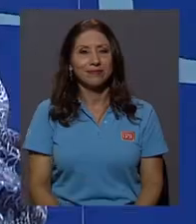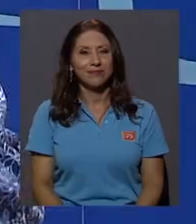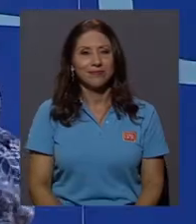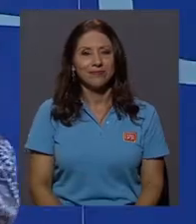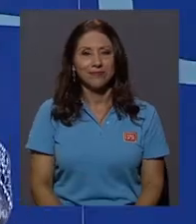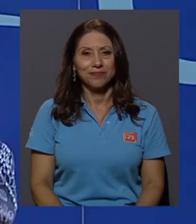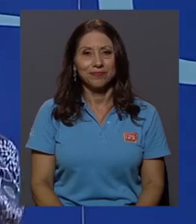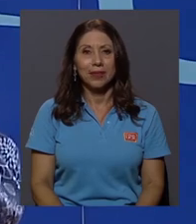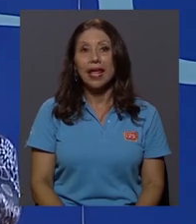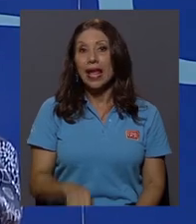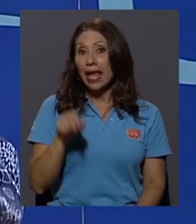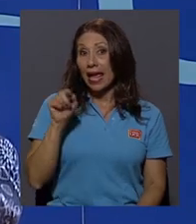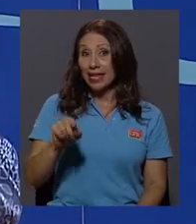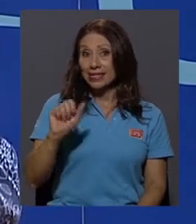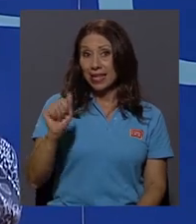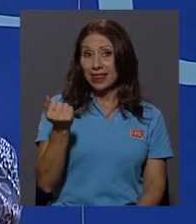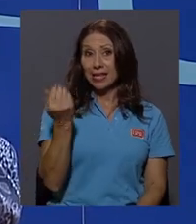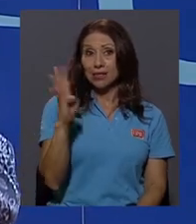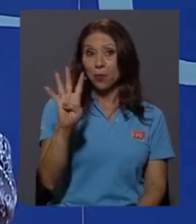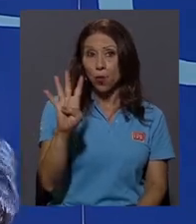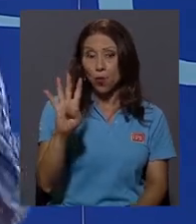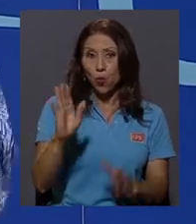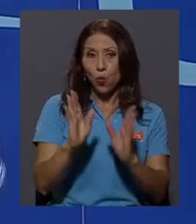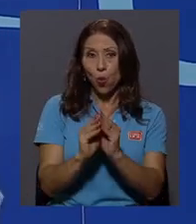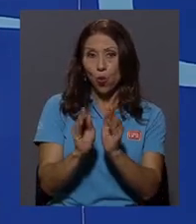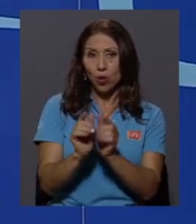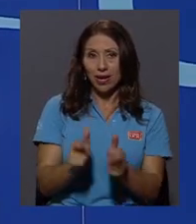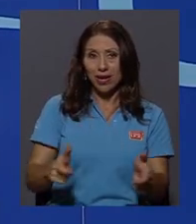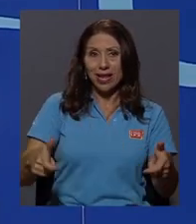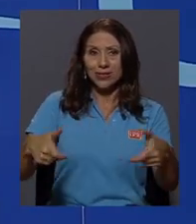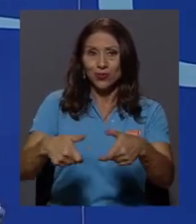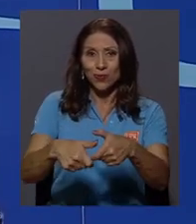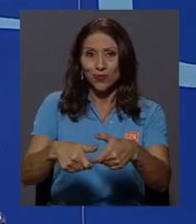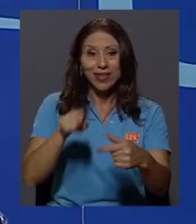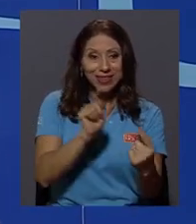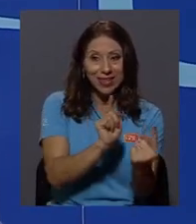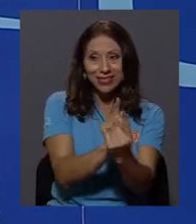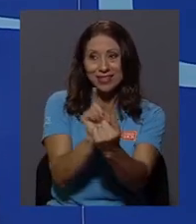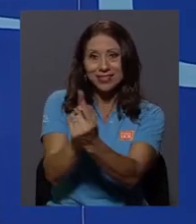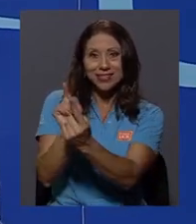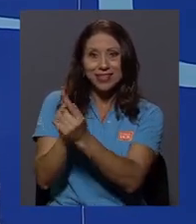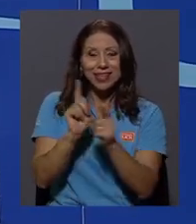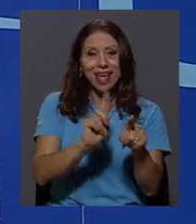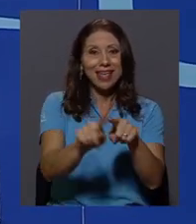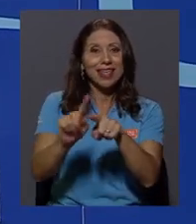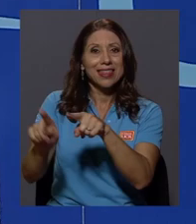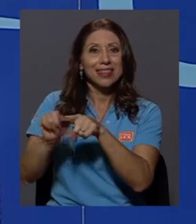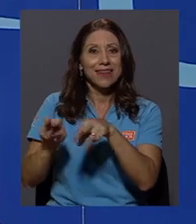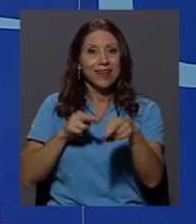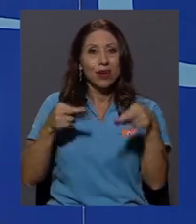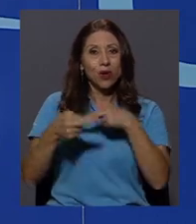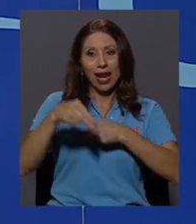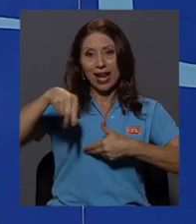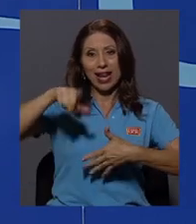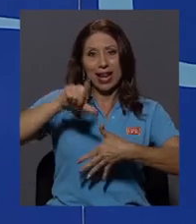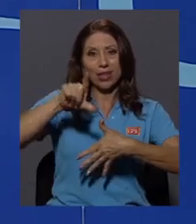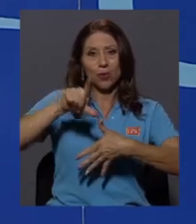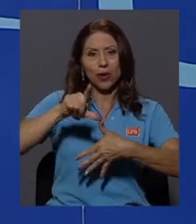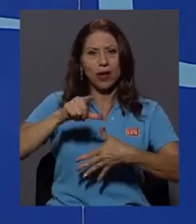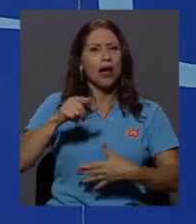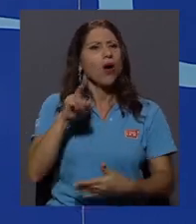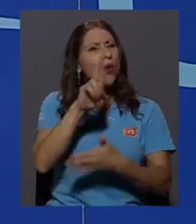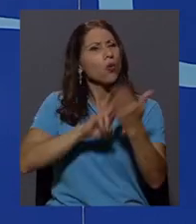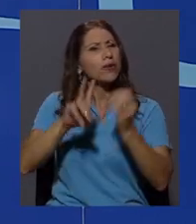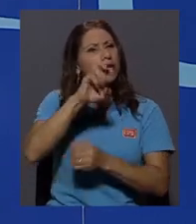patricia este es el decimocuarto congreso de esta cita internacional aquí en latinoamérica y porque el interés de la